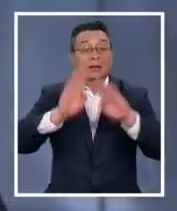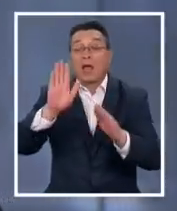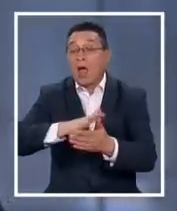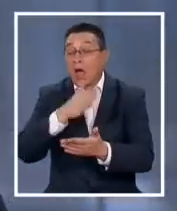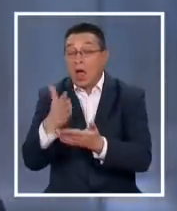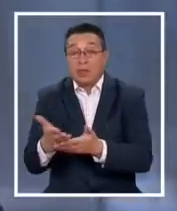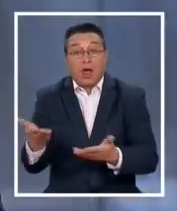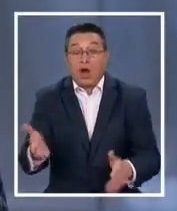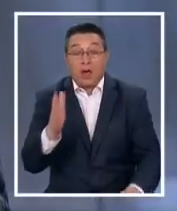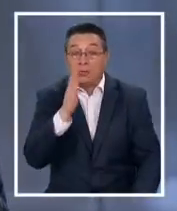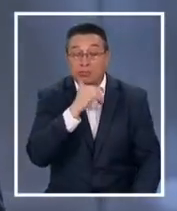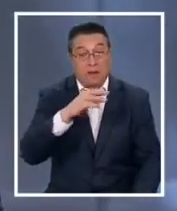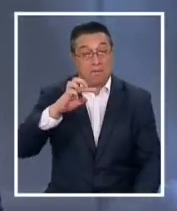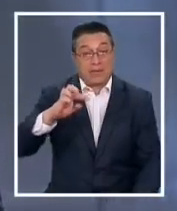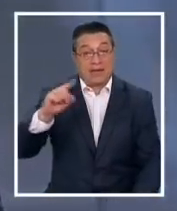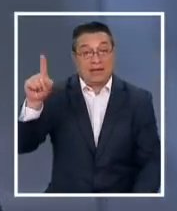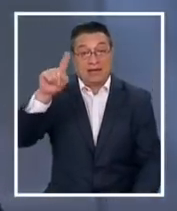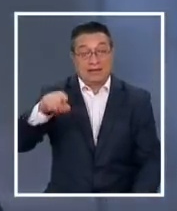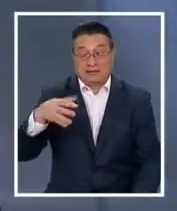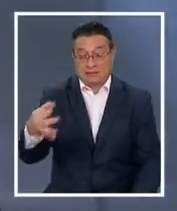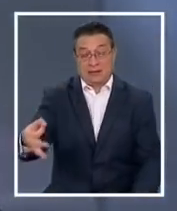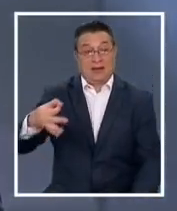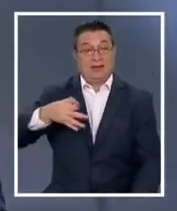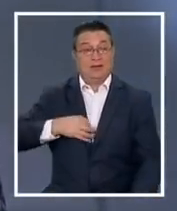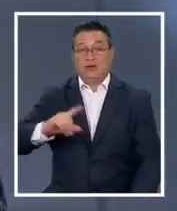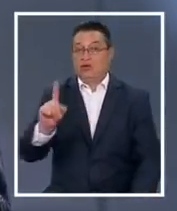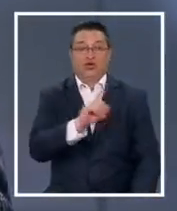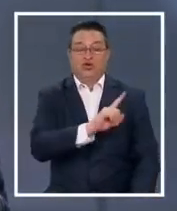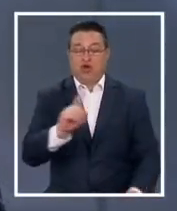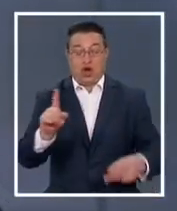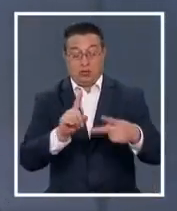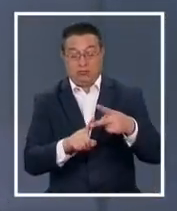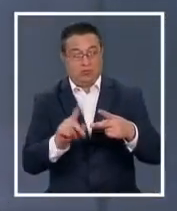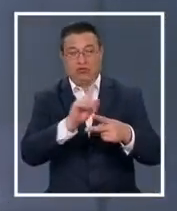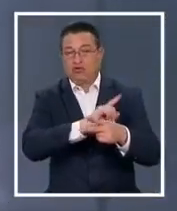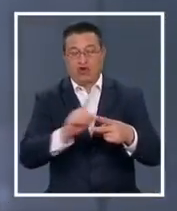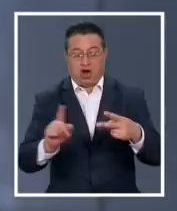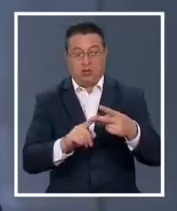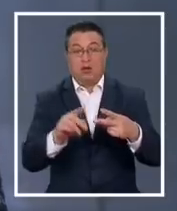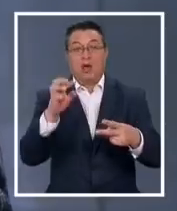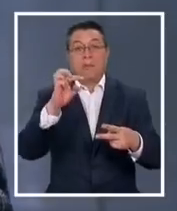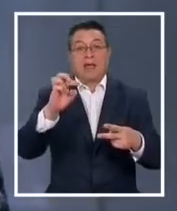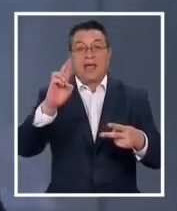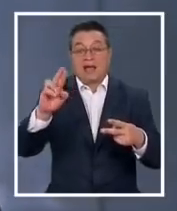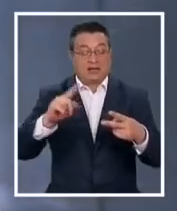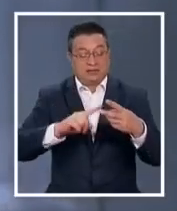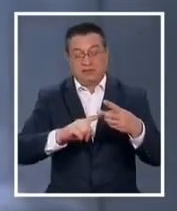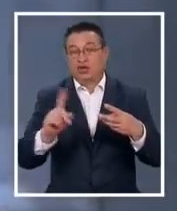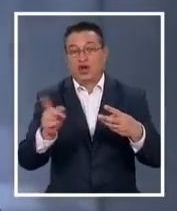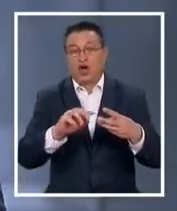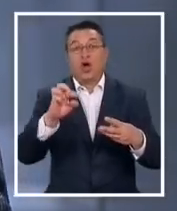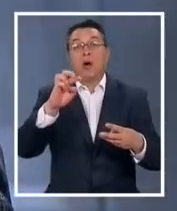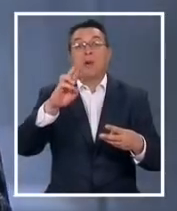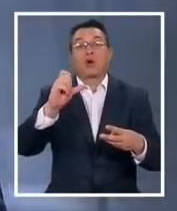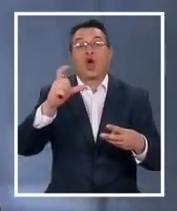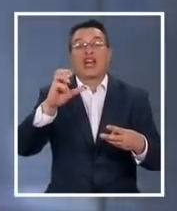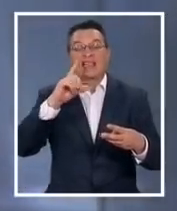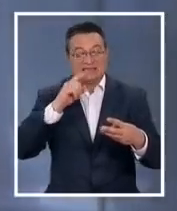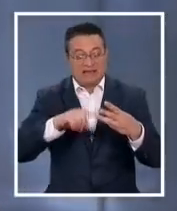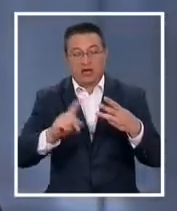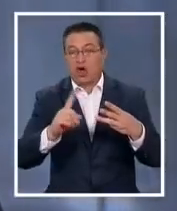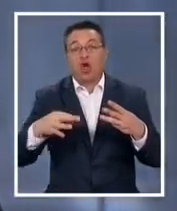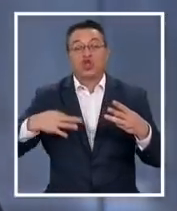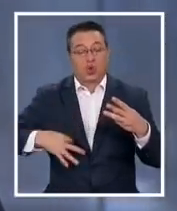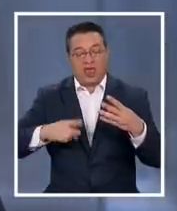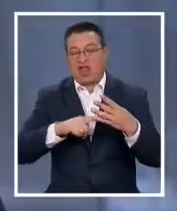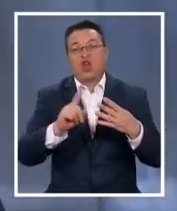no hay ninguno, porque el Partido Socialista nos ha dicho que no a la opción 2, el Partido Radical no, los progresistas no y los